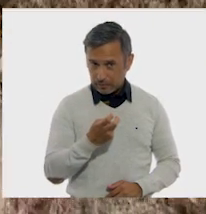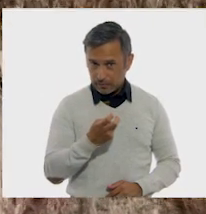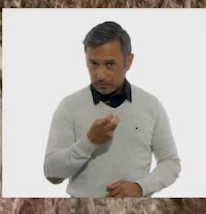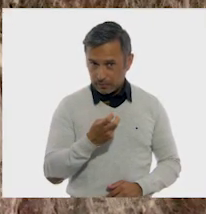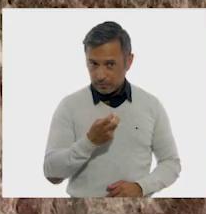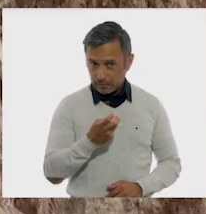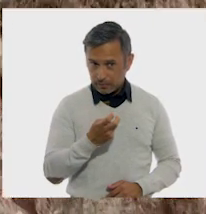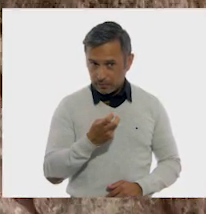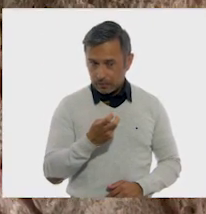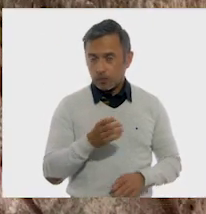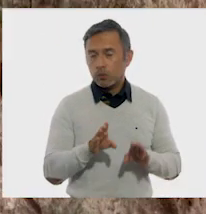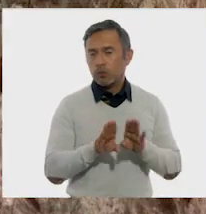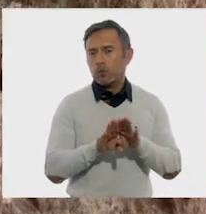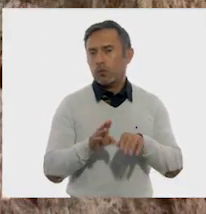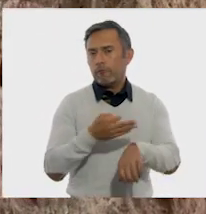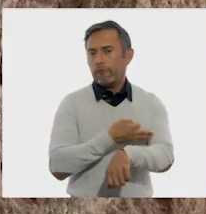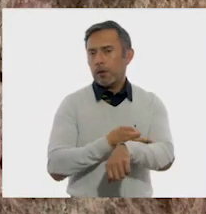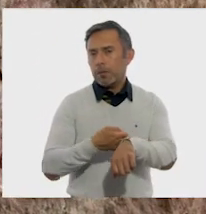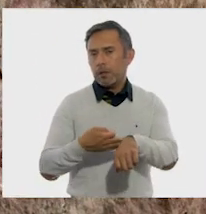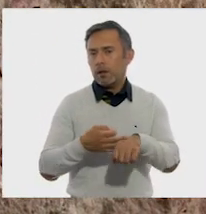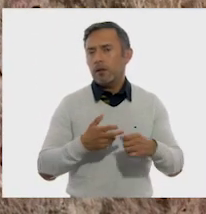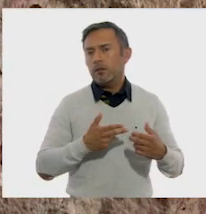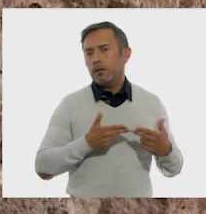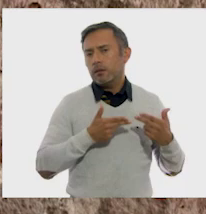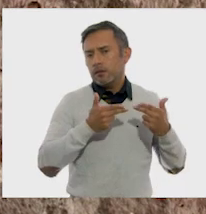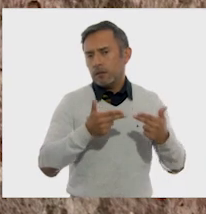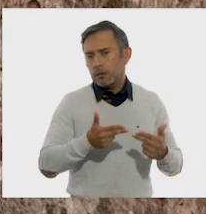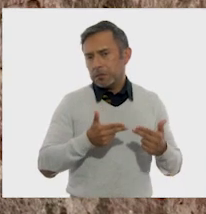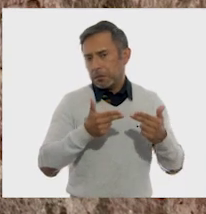¿A sus descendientes o qué?